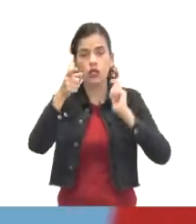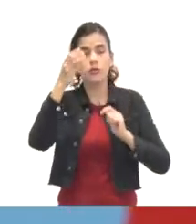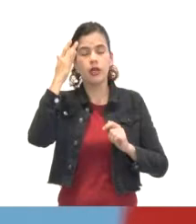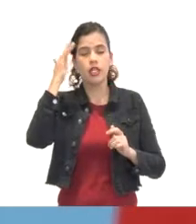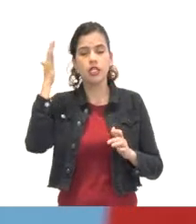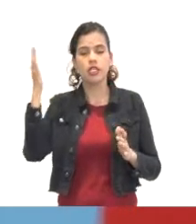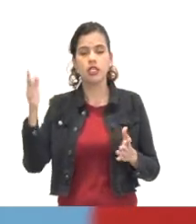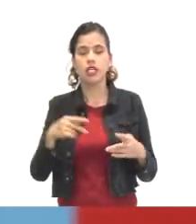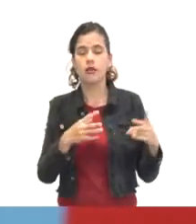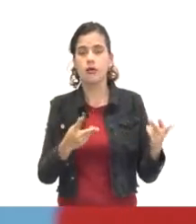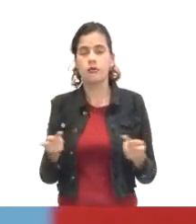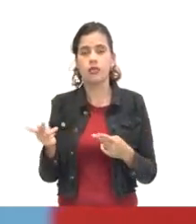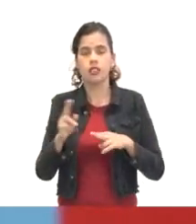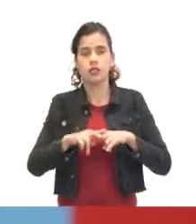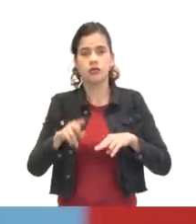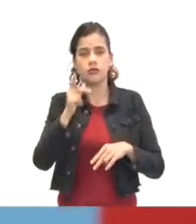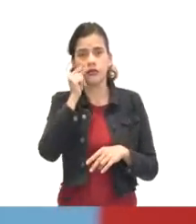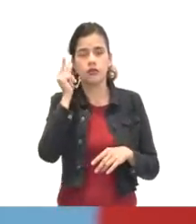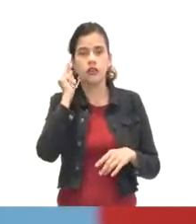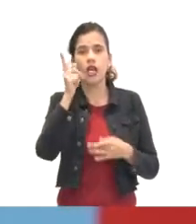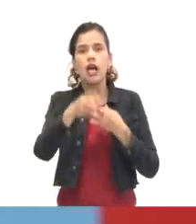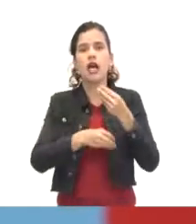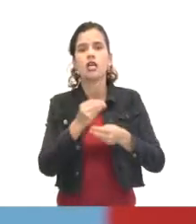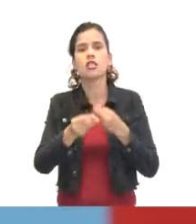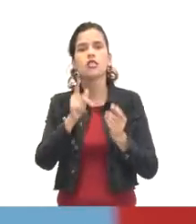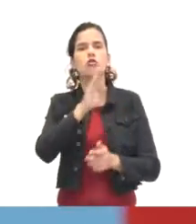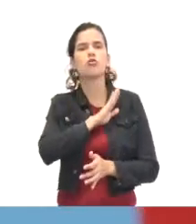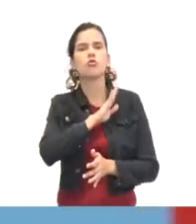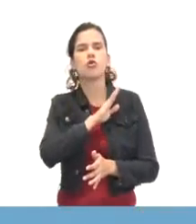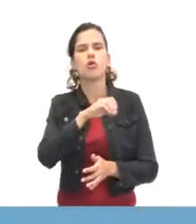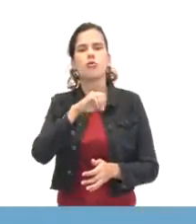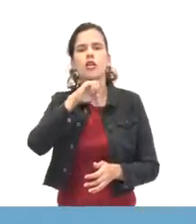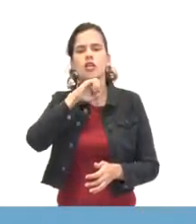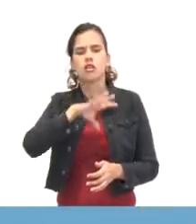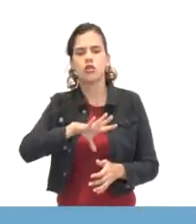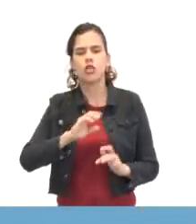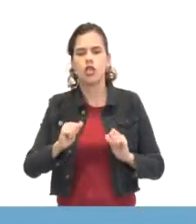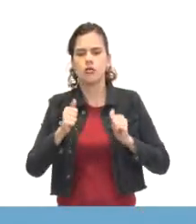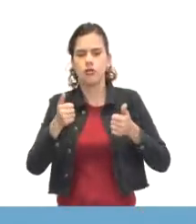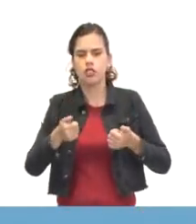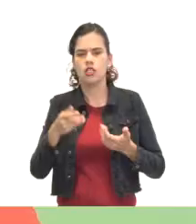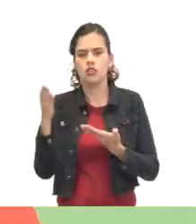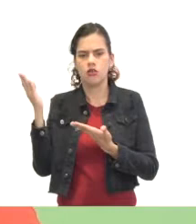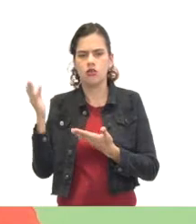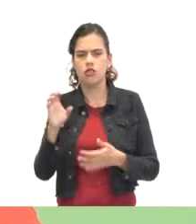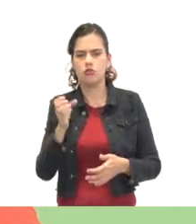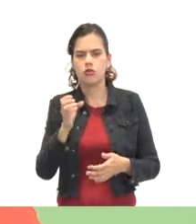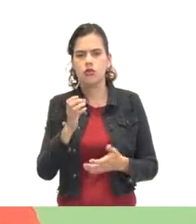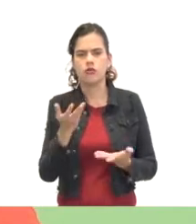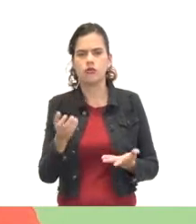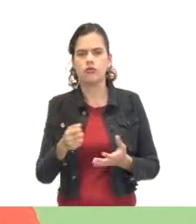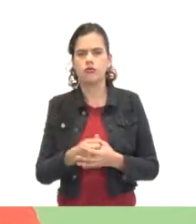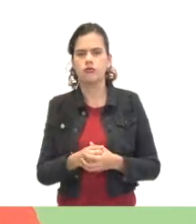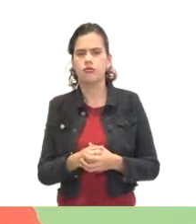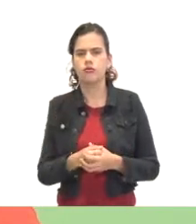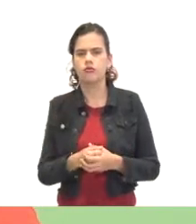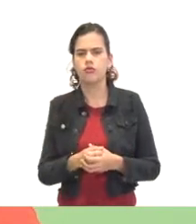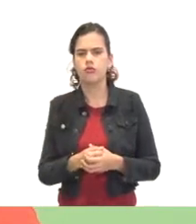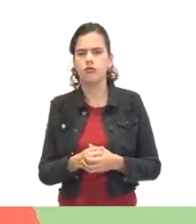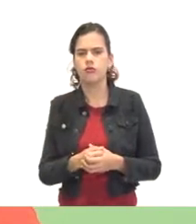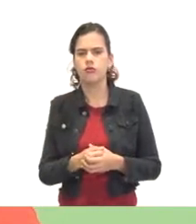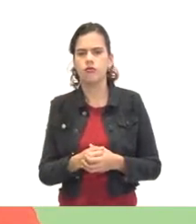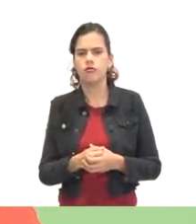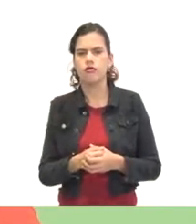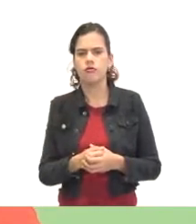Imagínate que le vas a invitar a la niña o el niño a crear su historia a partir de este objeto que se convirtió ¿en qué? En